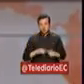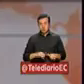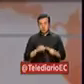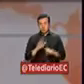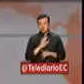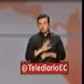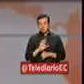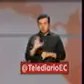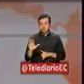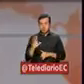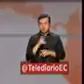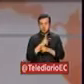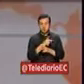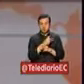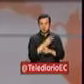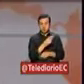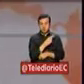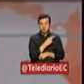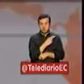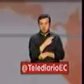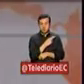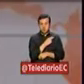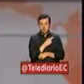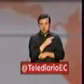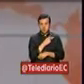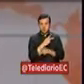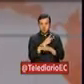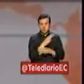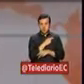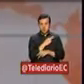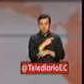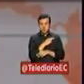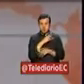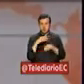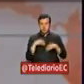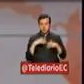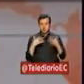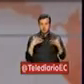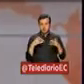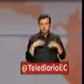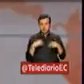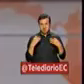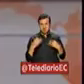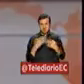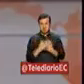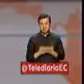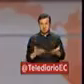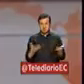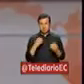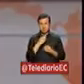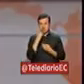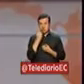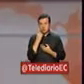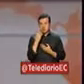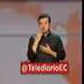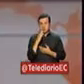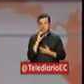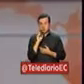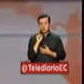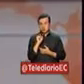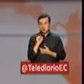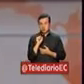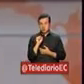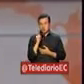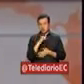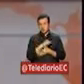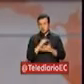donde el Consejo Universitario no acata, de acuerdo a las informes que tenemos en el CES, la